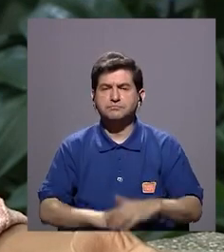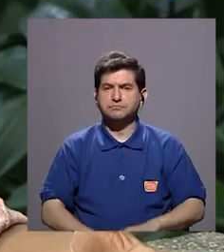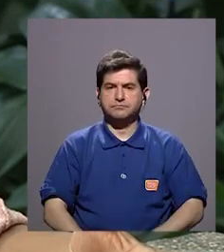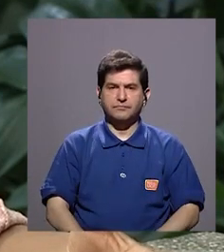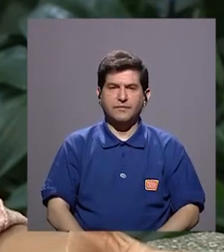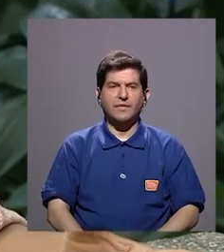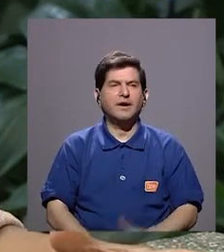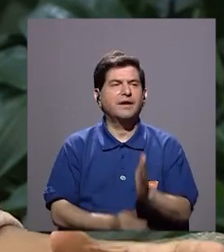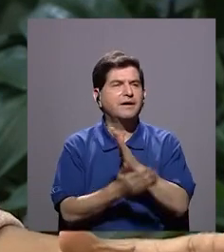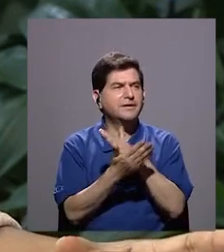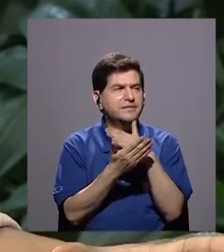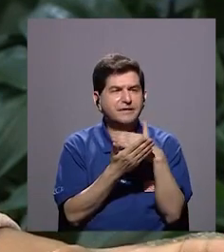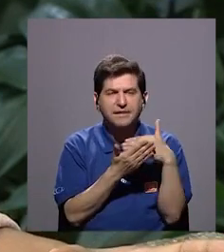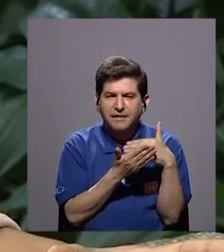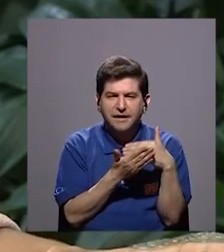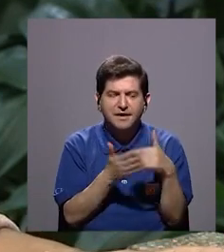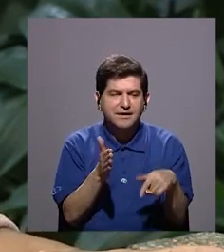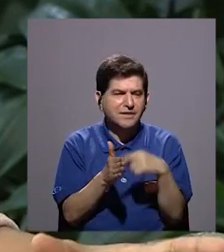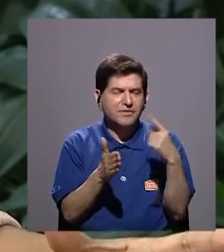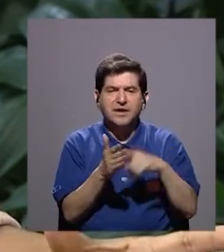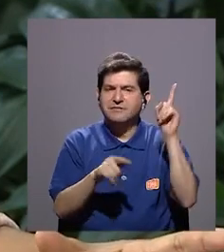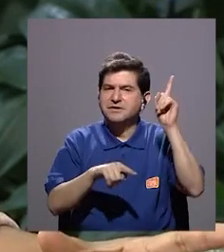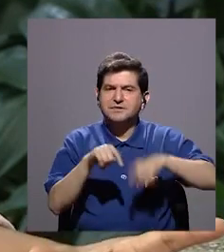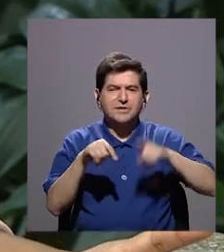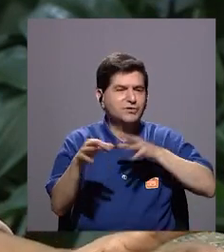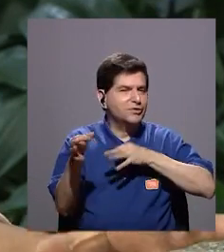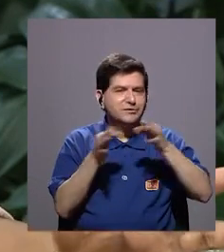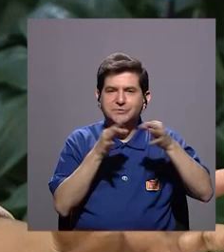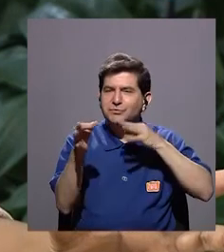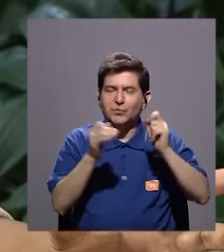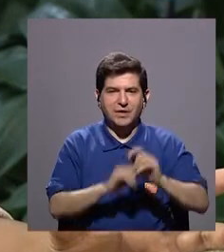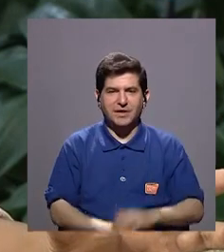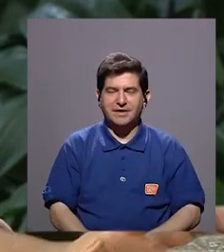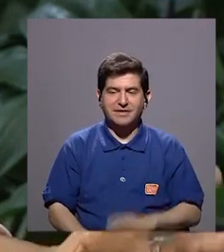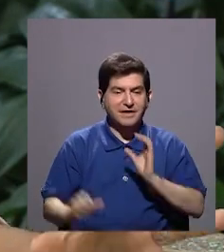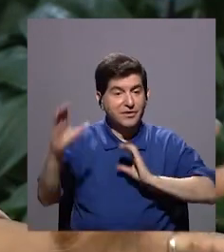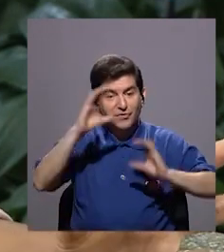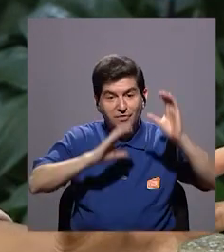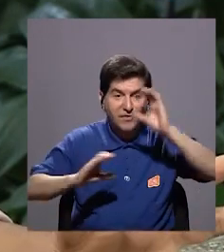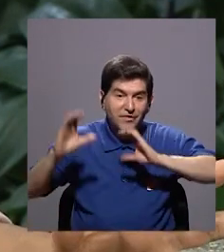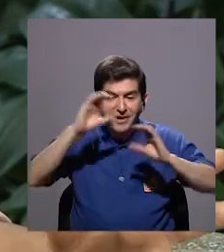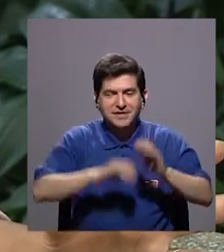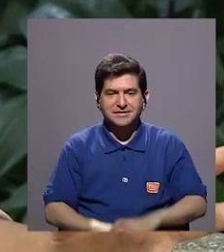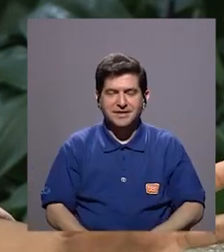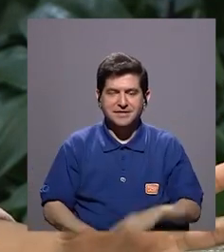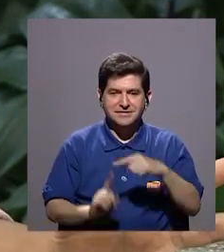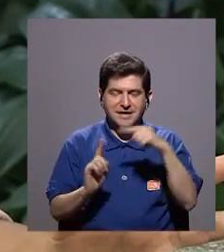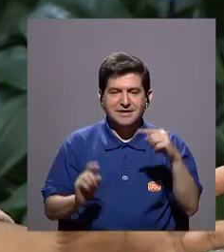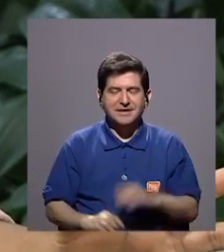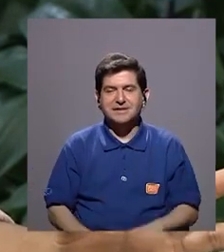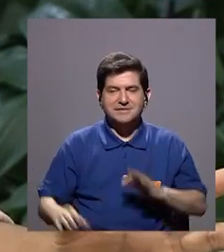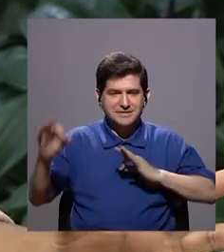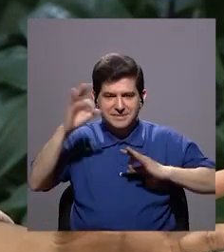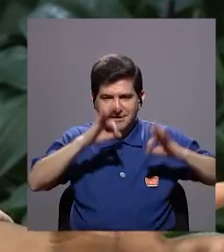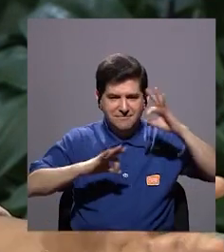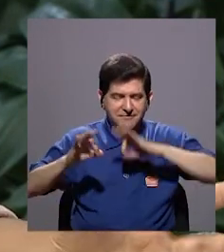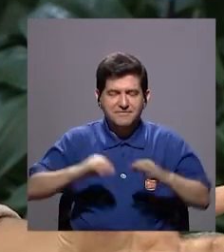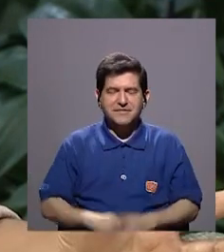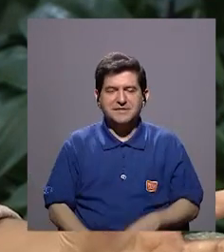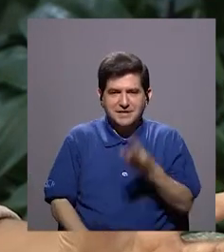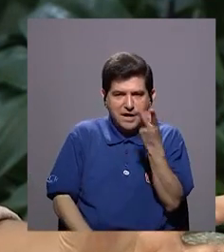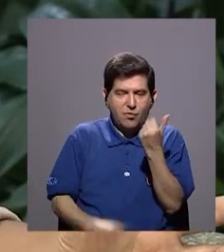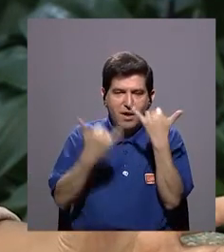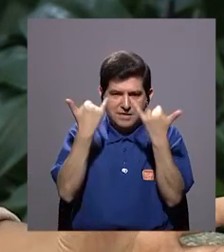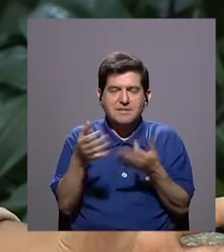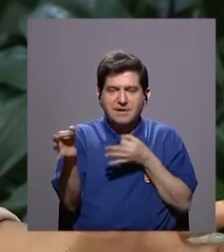porque es algo que a veces no se puede explicar científicamente, aunque desde la física cuántica ya tienen